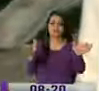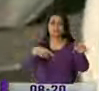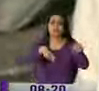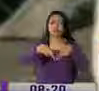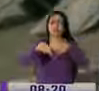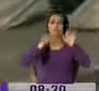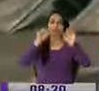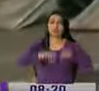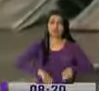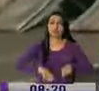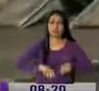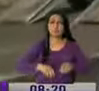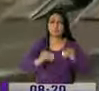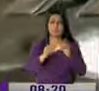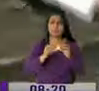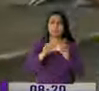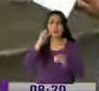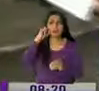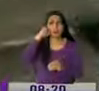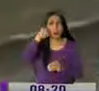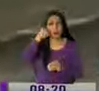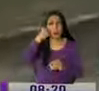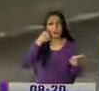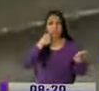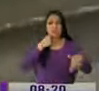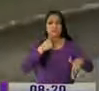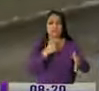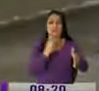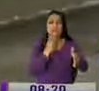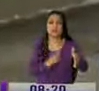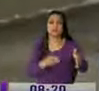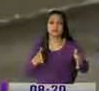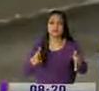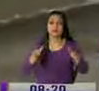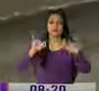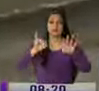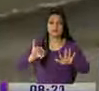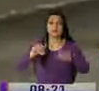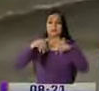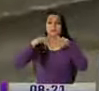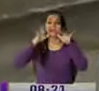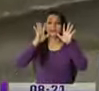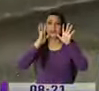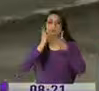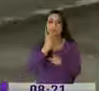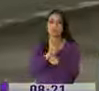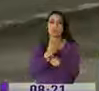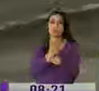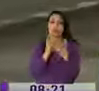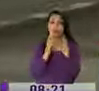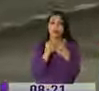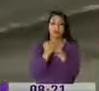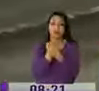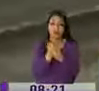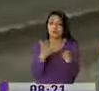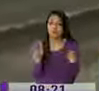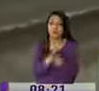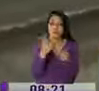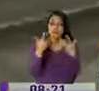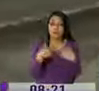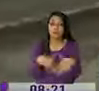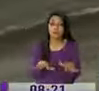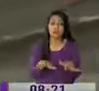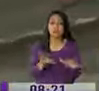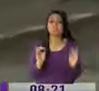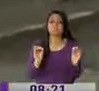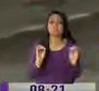que tiene gran concurrencia. Recordemos que conecta a la avenida Eloy Alfaro y a las 6 de diciembre, así que esperemos que también con estos trabajos integrales no haya